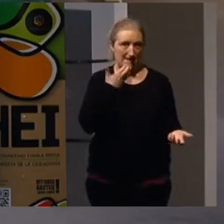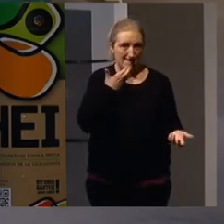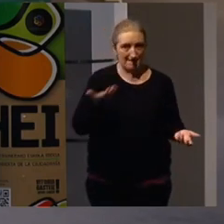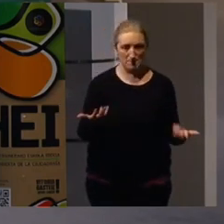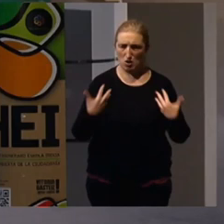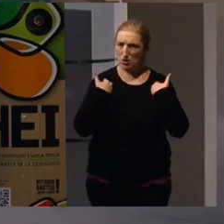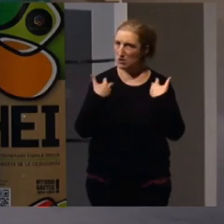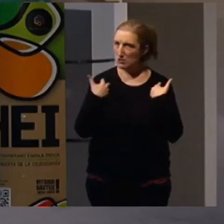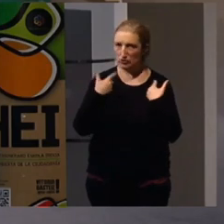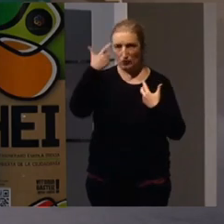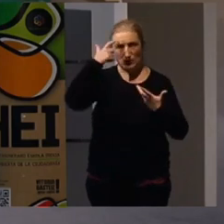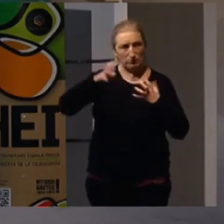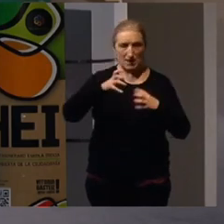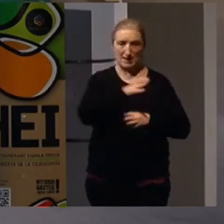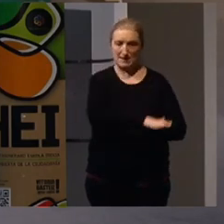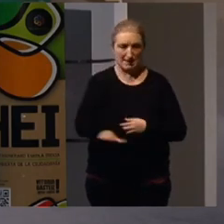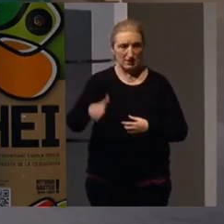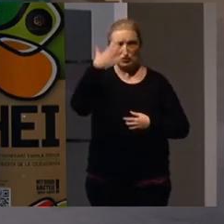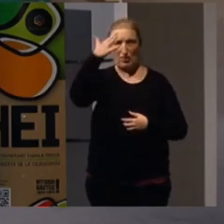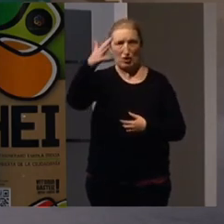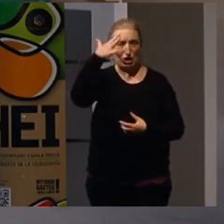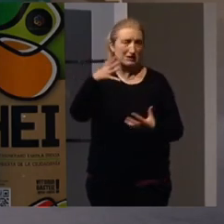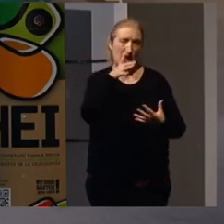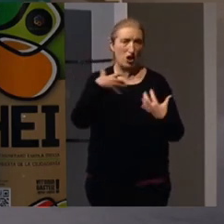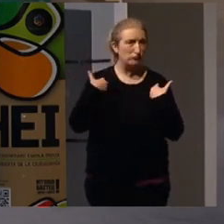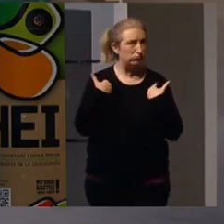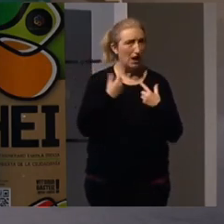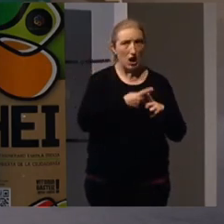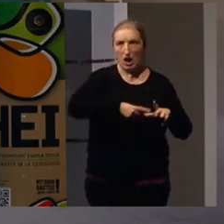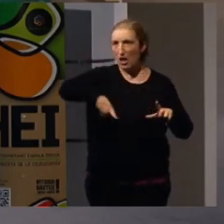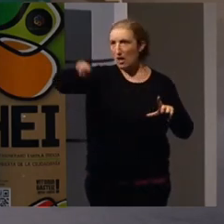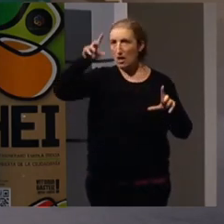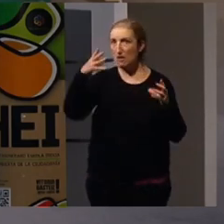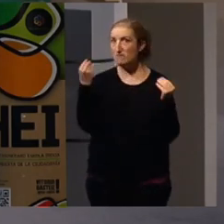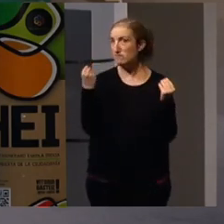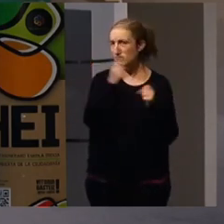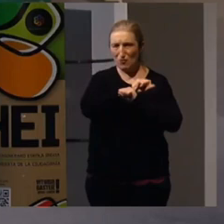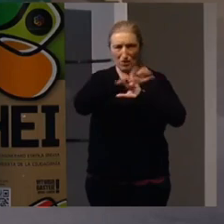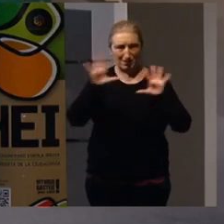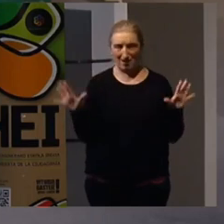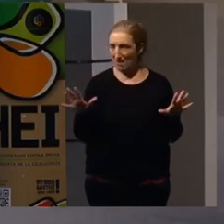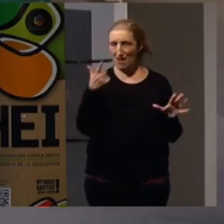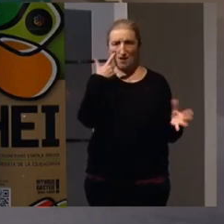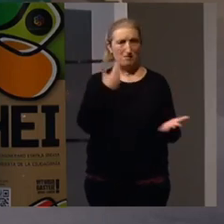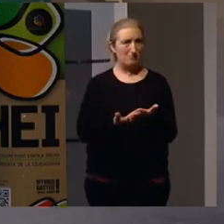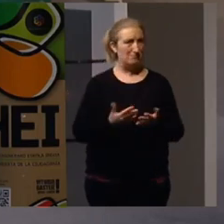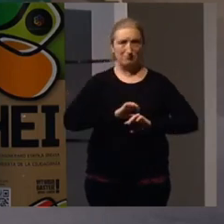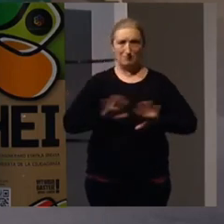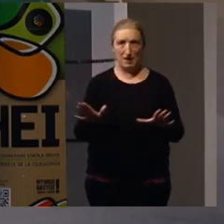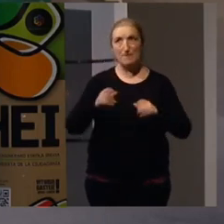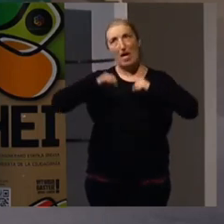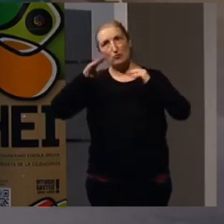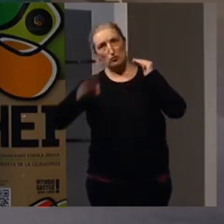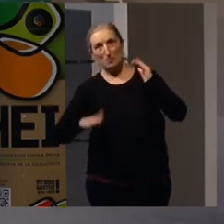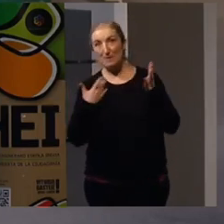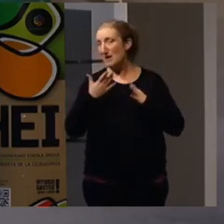Que el sufrimiento psíquico de los niños y de los adolescentes sí que tiene un pico epidémico aún más claro que en los adultos,